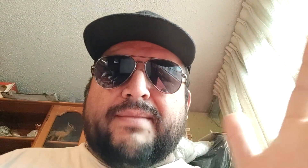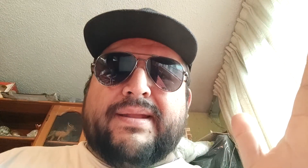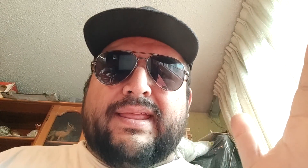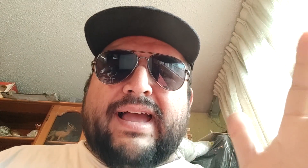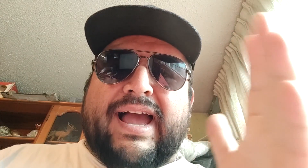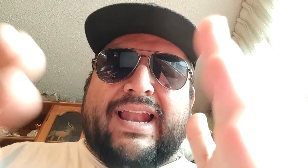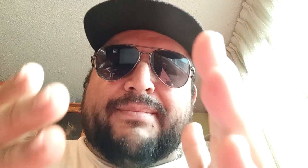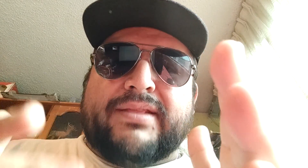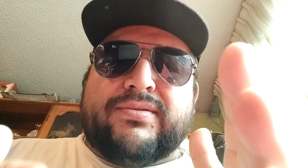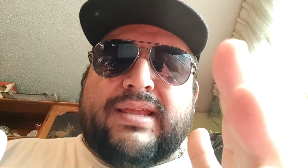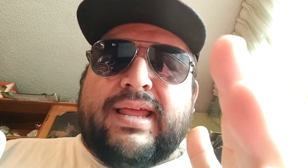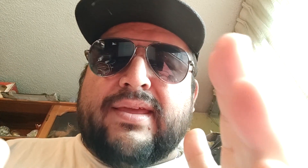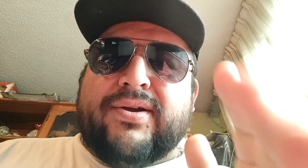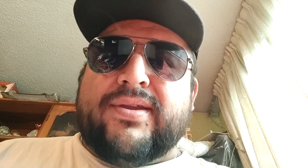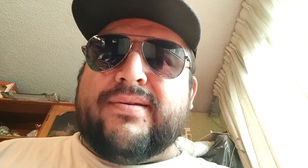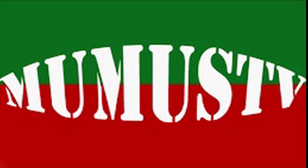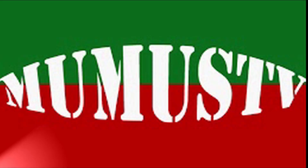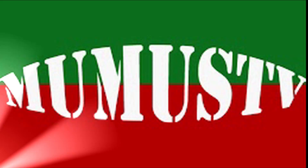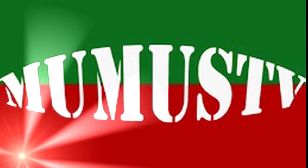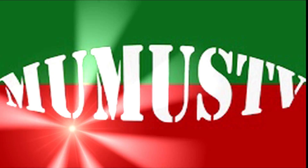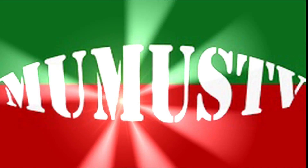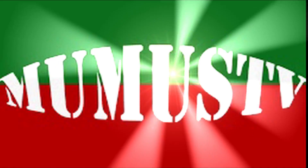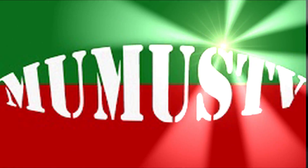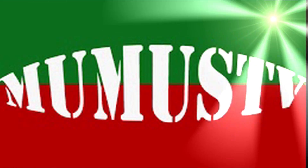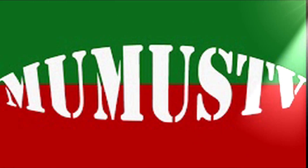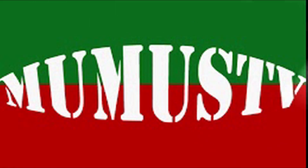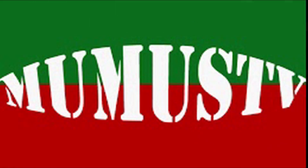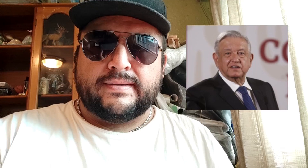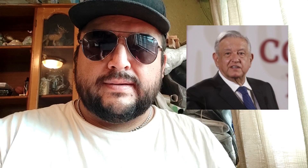Bienvenido y bienvenida a la matutina de hoy.